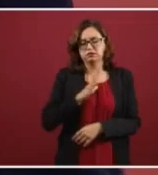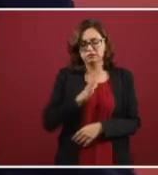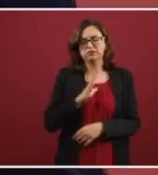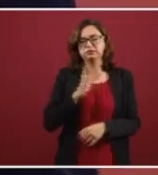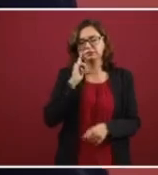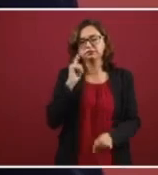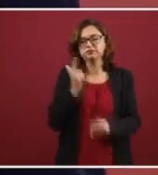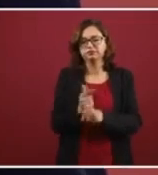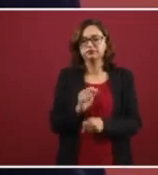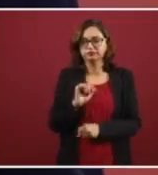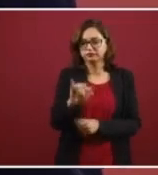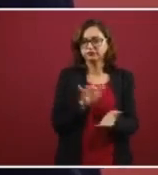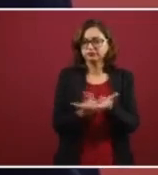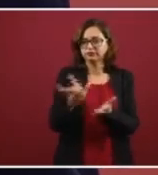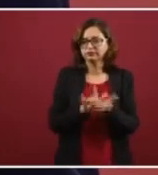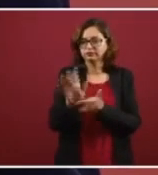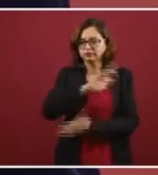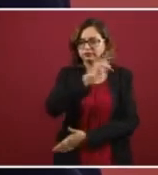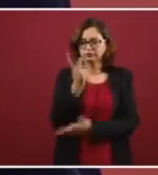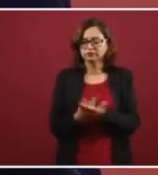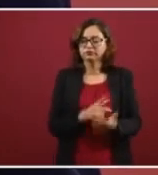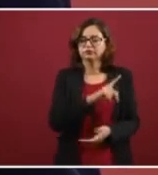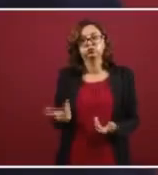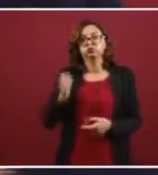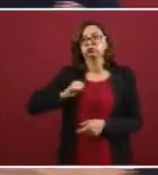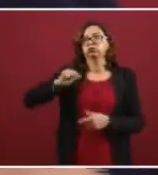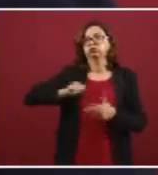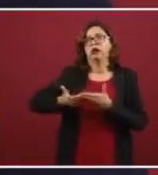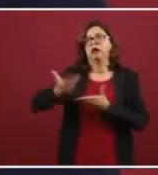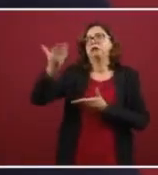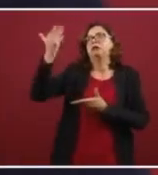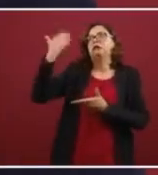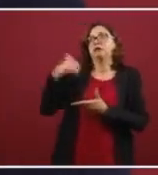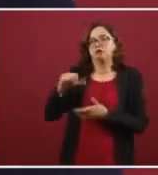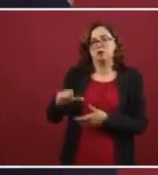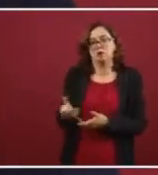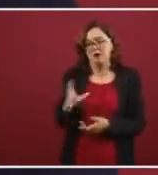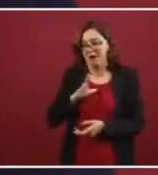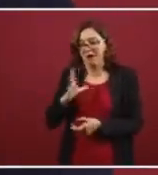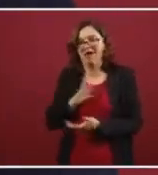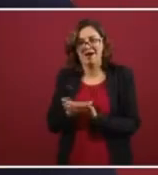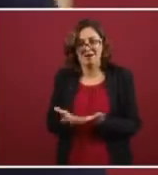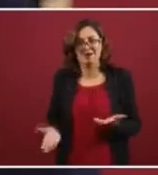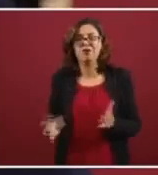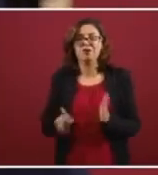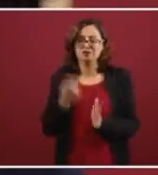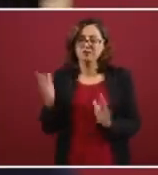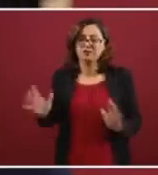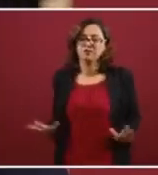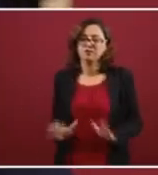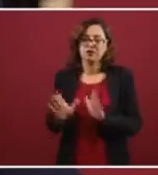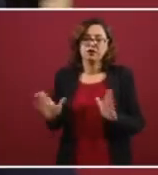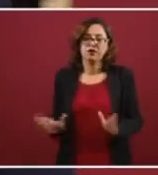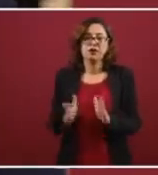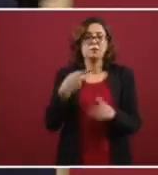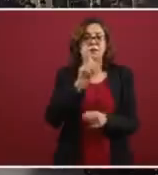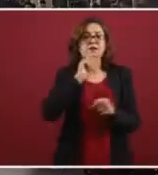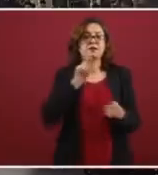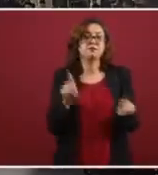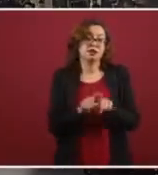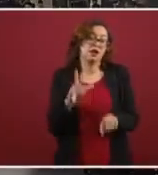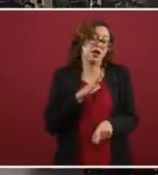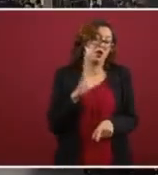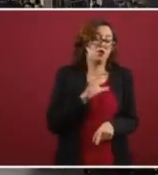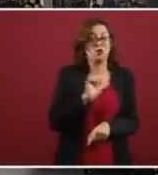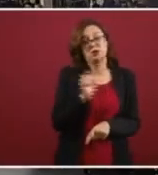sí apoyamos los programas sociales del gobierno de López Obrador. La titular de la CEPAL reconoció además el programa de desarrollo